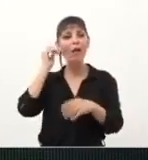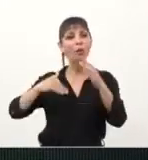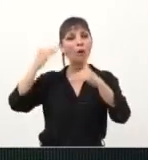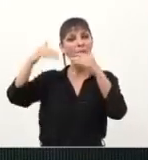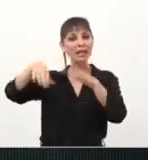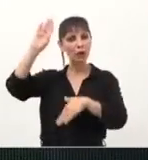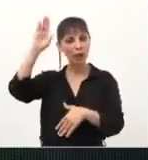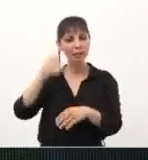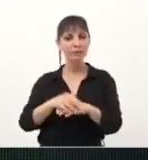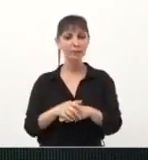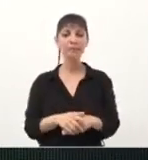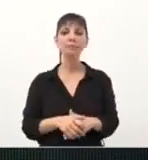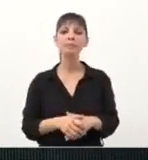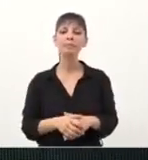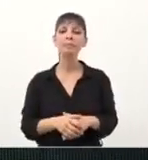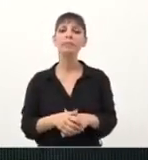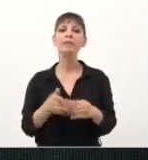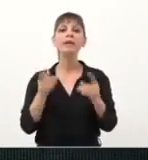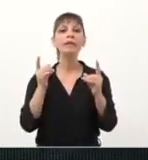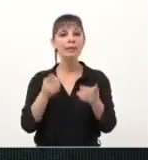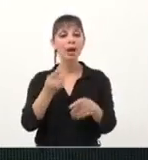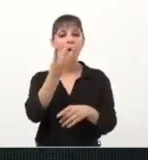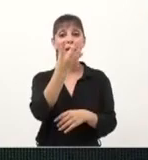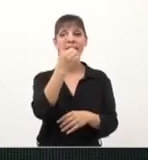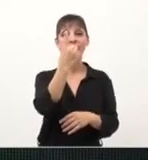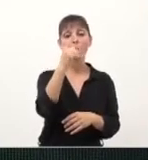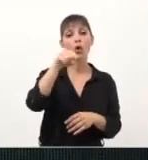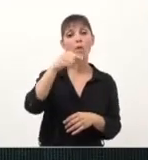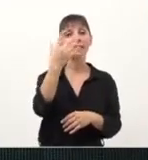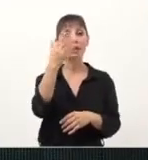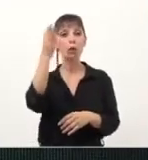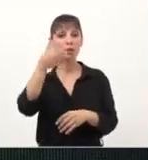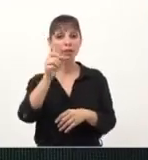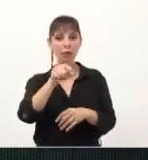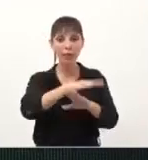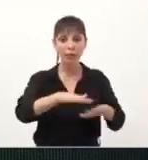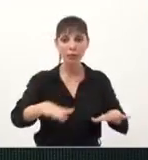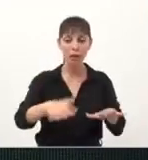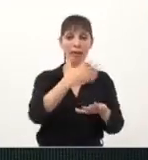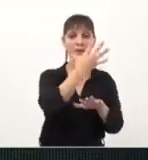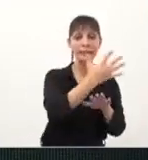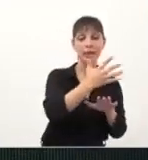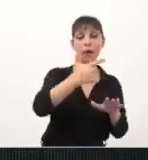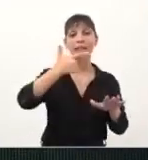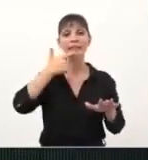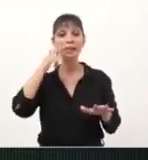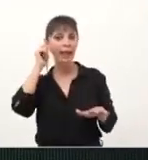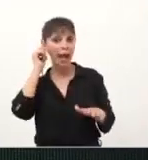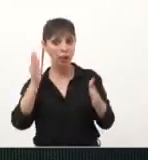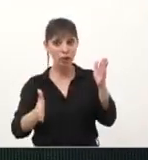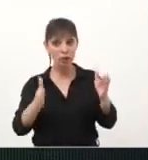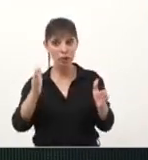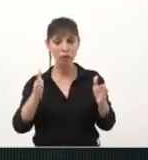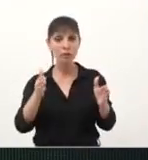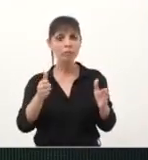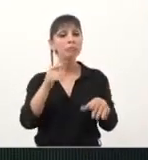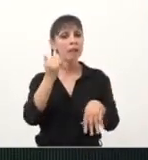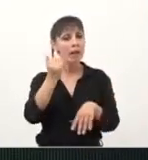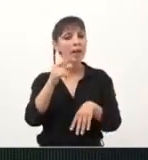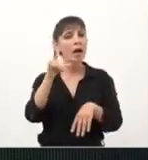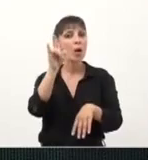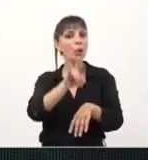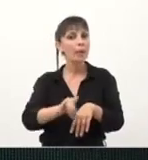segundos, voy con algo más. El 41,5% de nuestros chicos de entre 5 y 17 años tienen obesidad. Es una